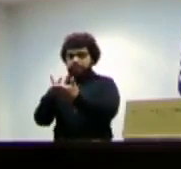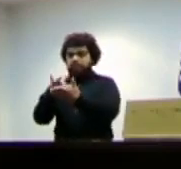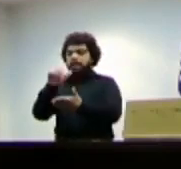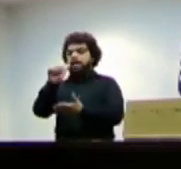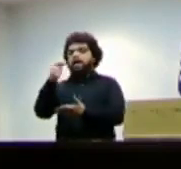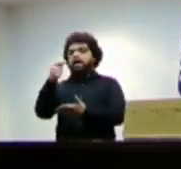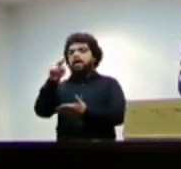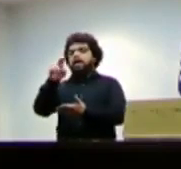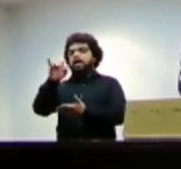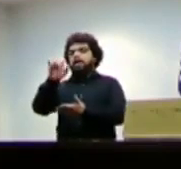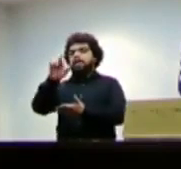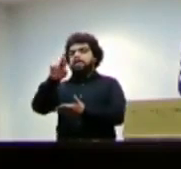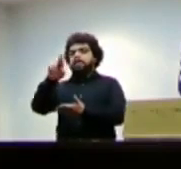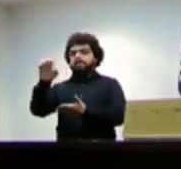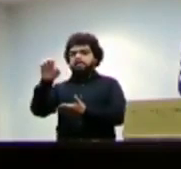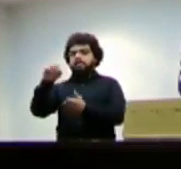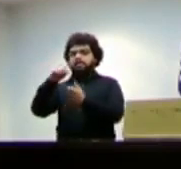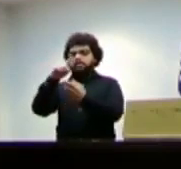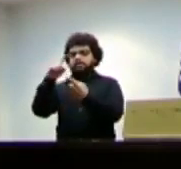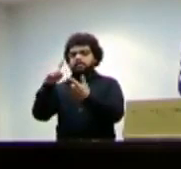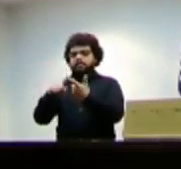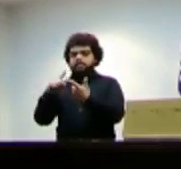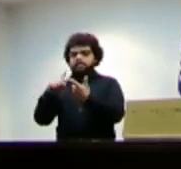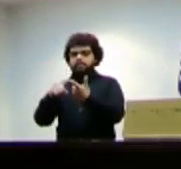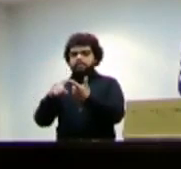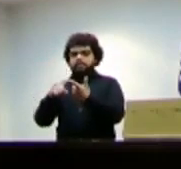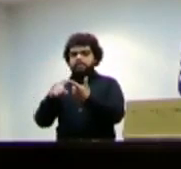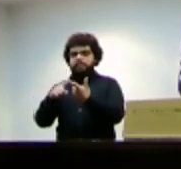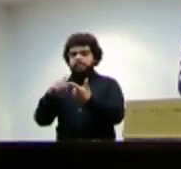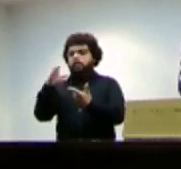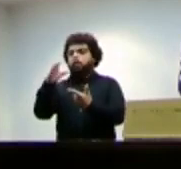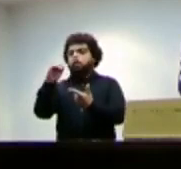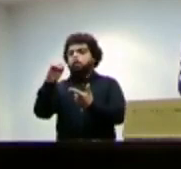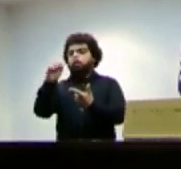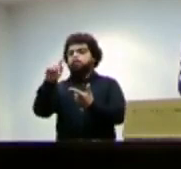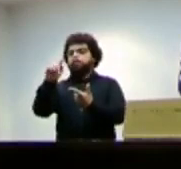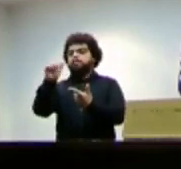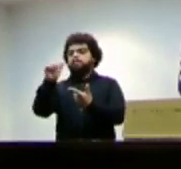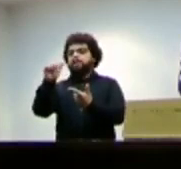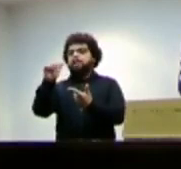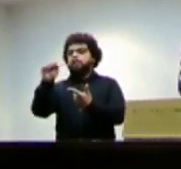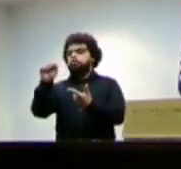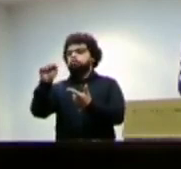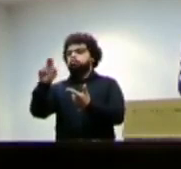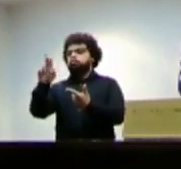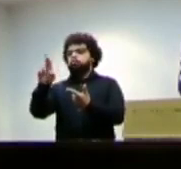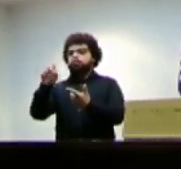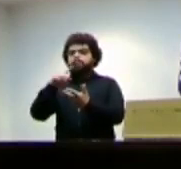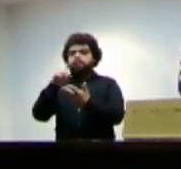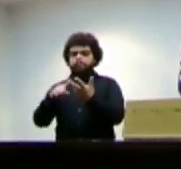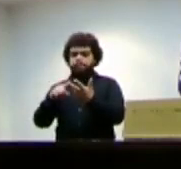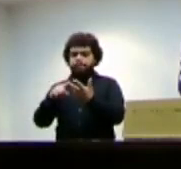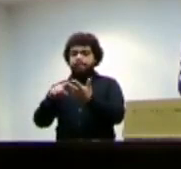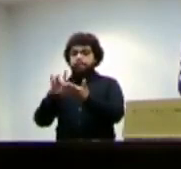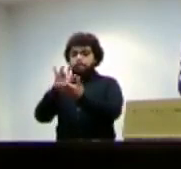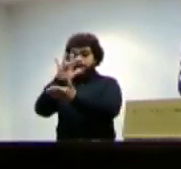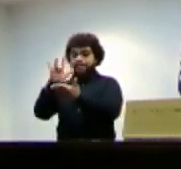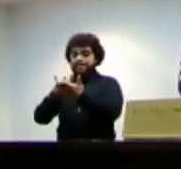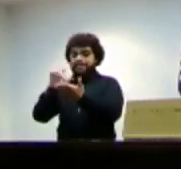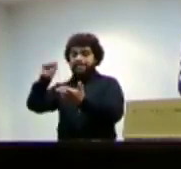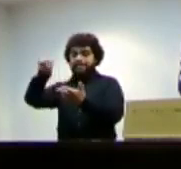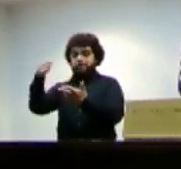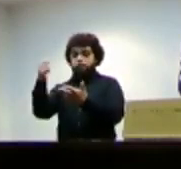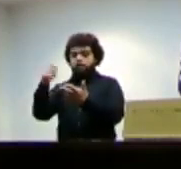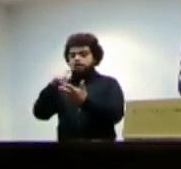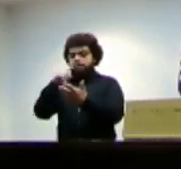Aguirre. Tenemos la central Costa Azul, tenemos la central San Juan